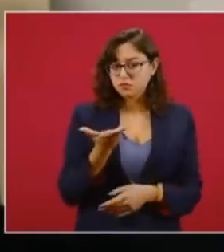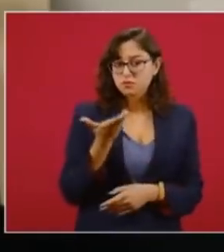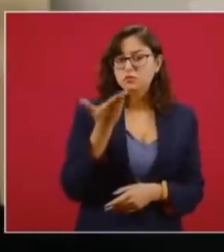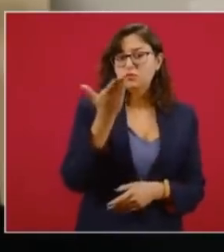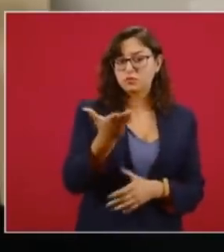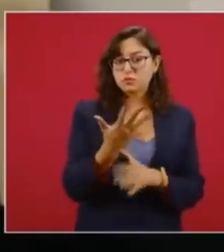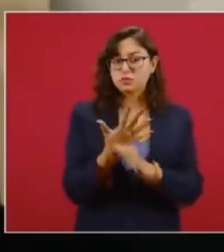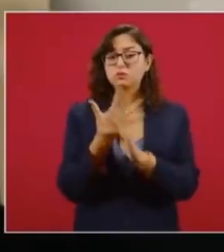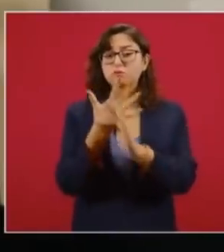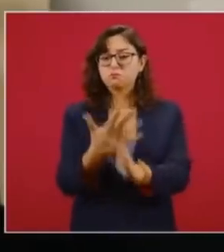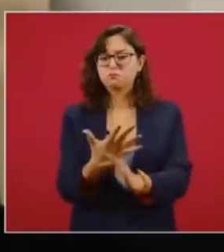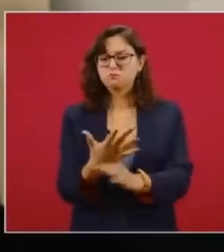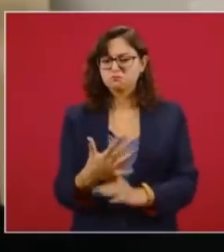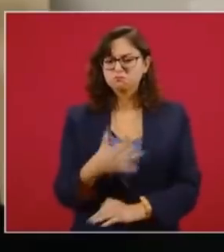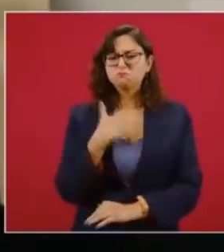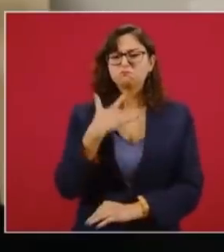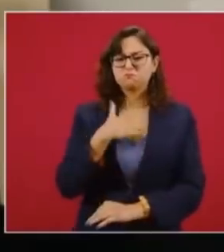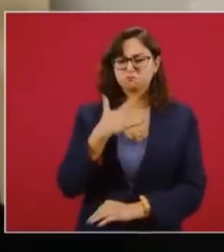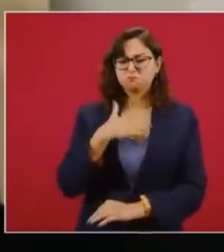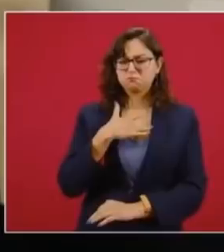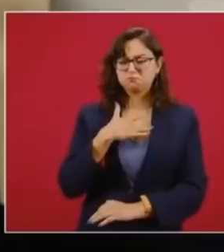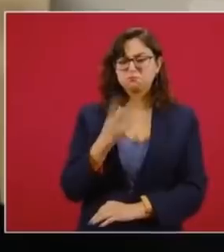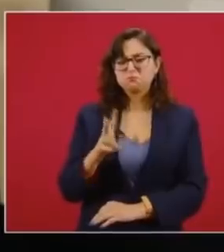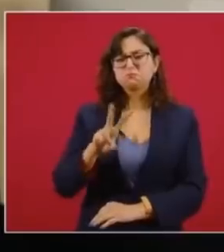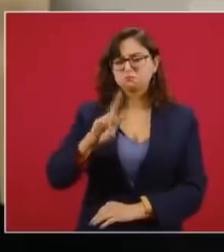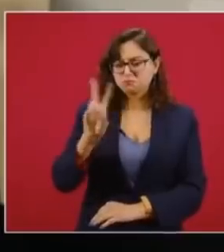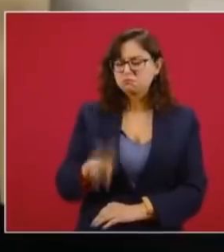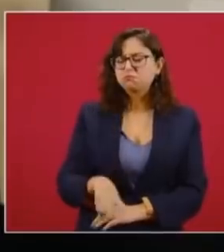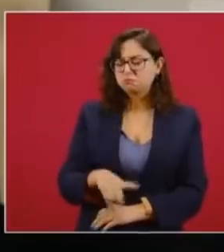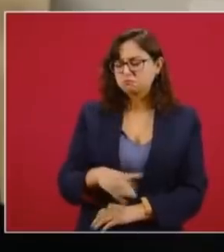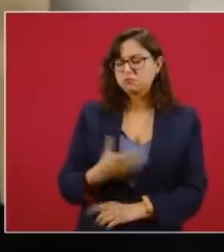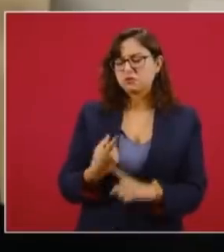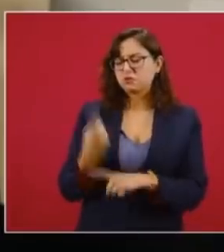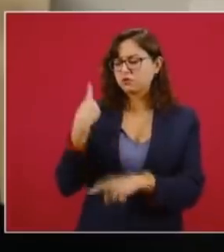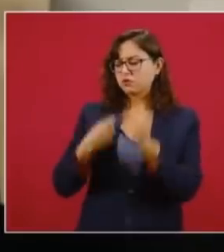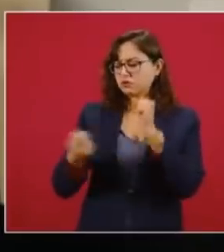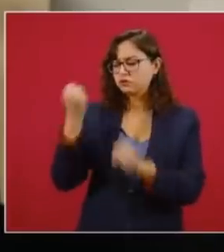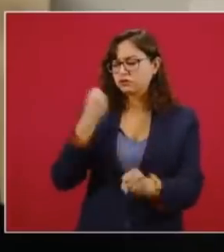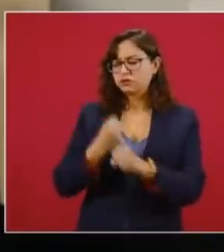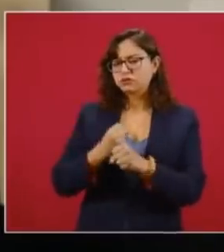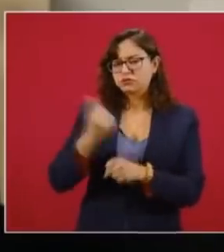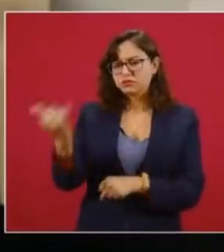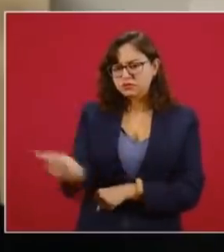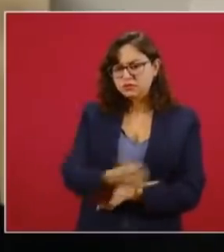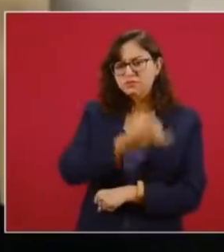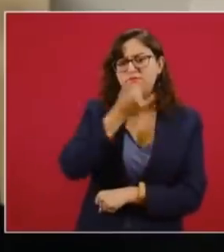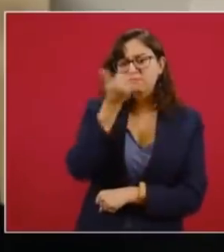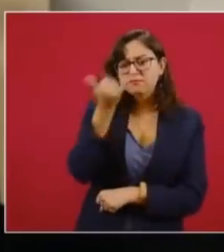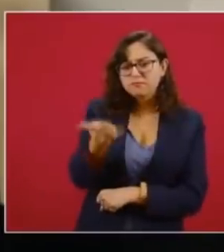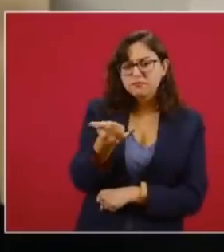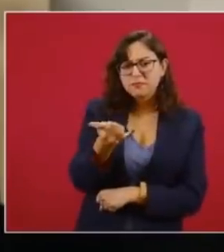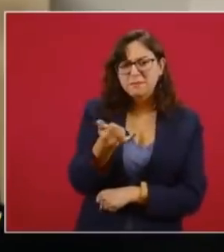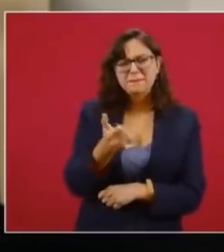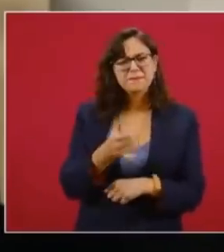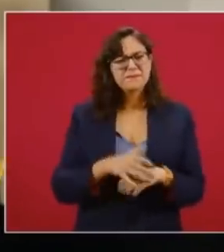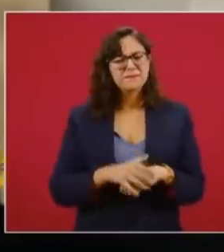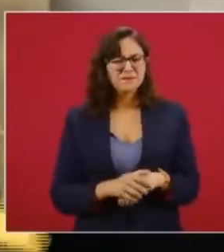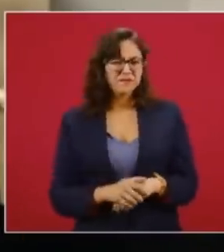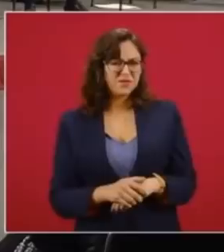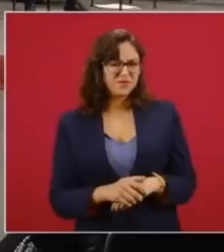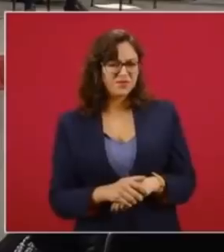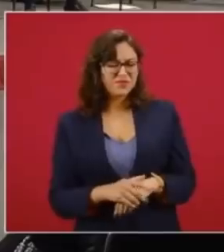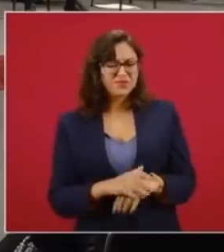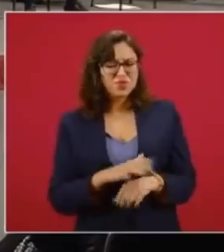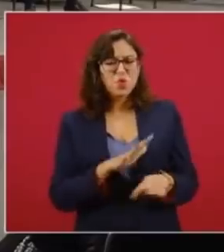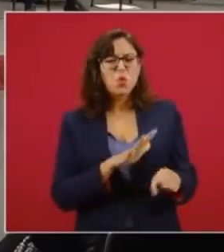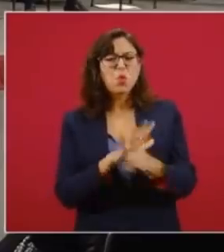se había equivocado. ¿Nos podría explicar si esta aseveración que dice se equivocó en